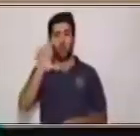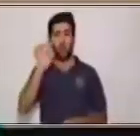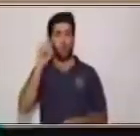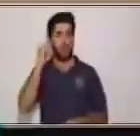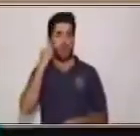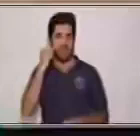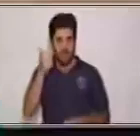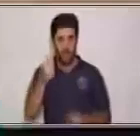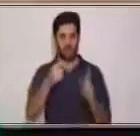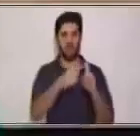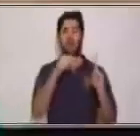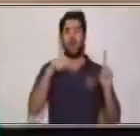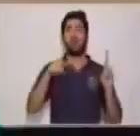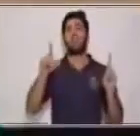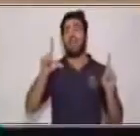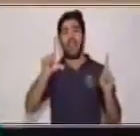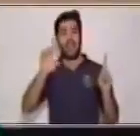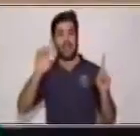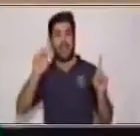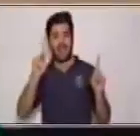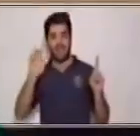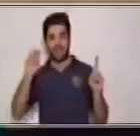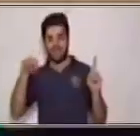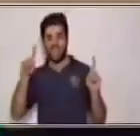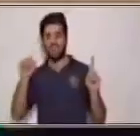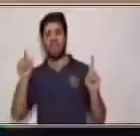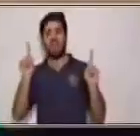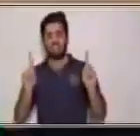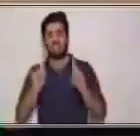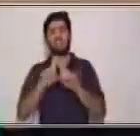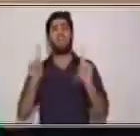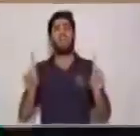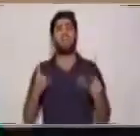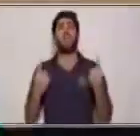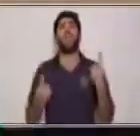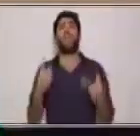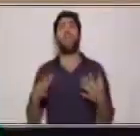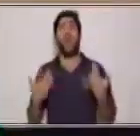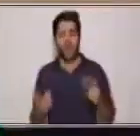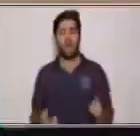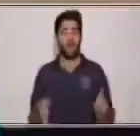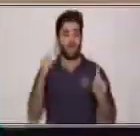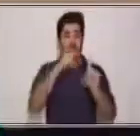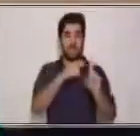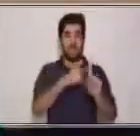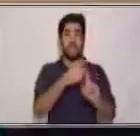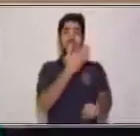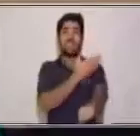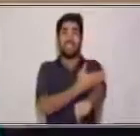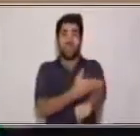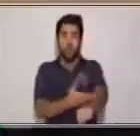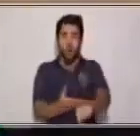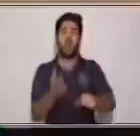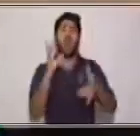mito y una leyenda? El mito evoca historias y narraciones de la